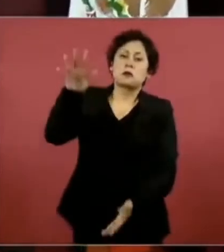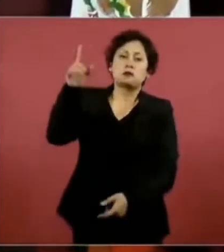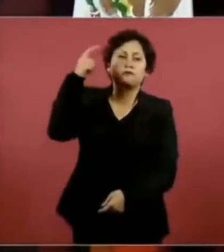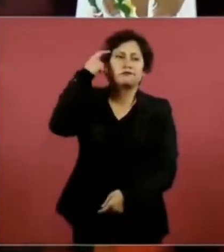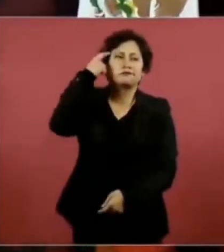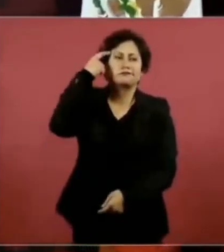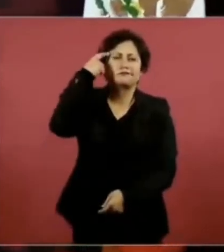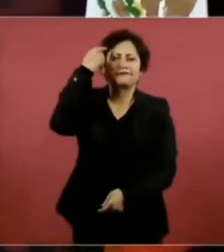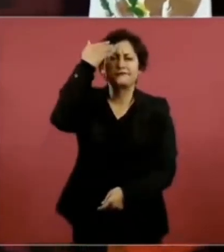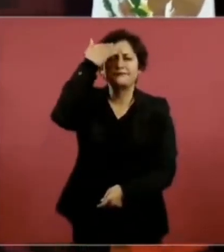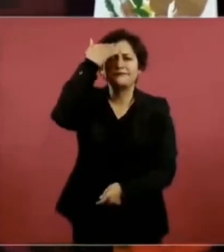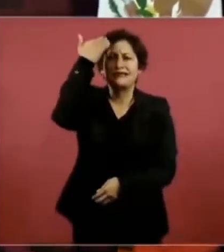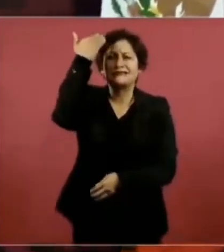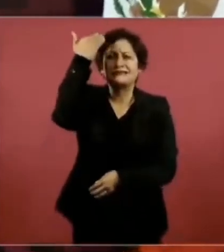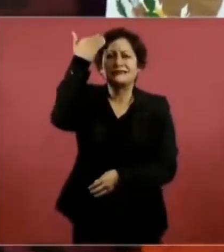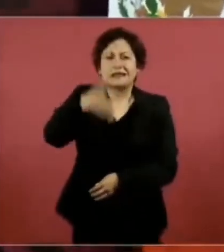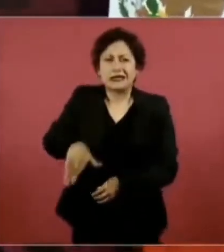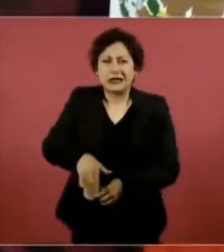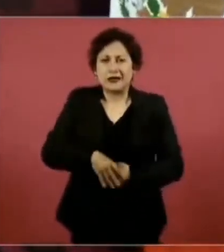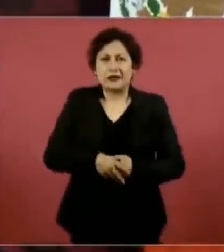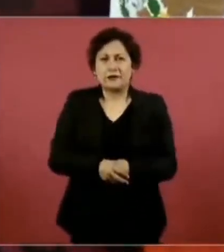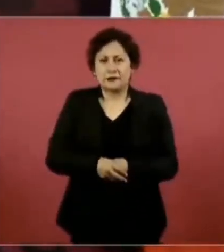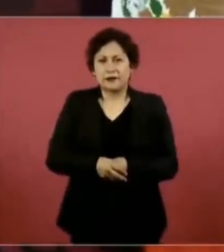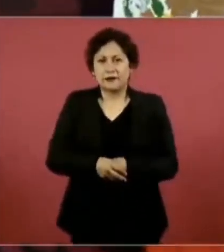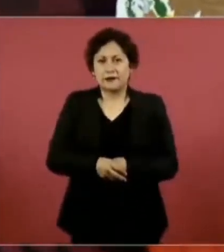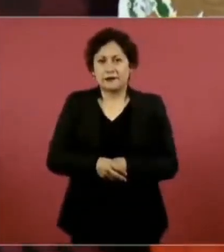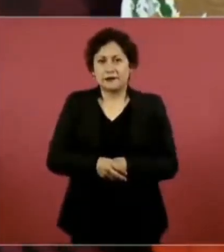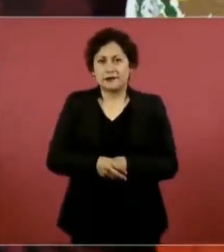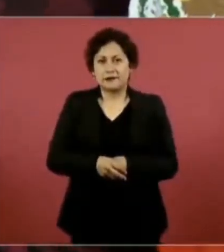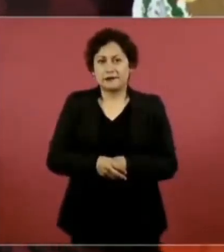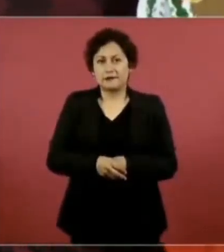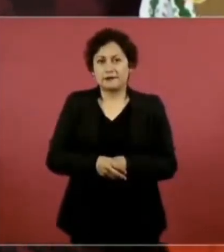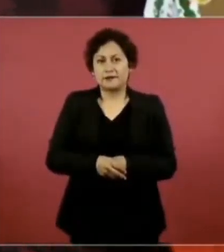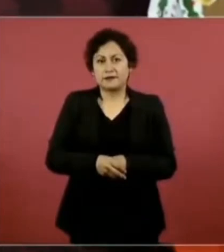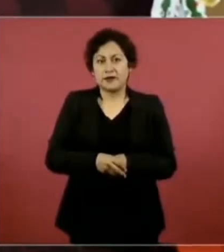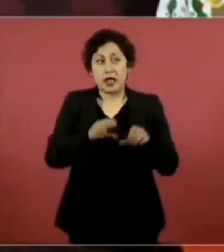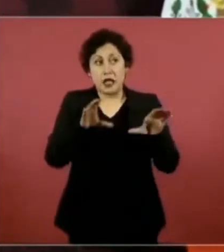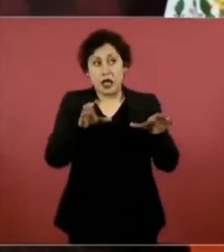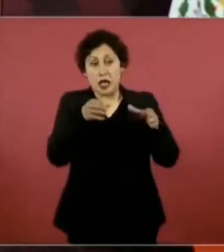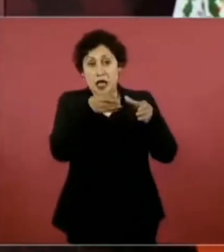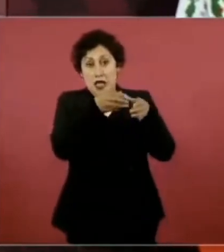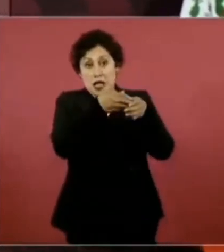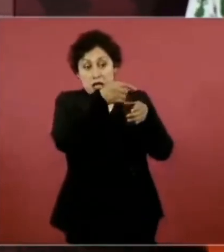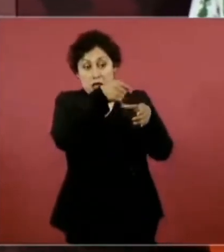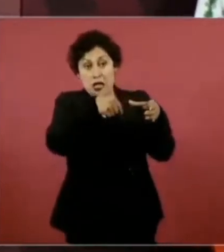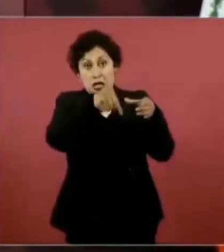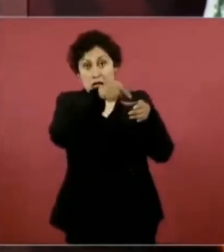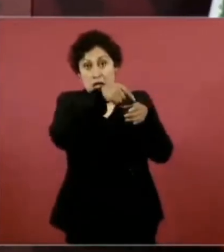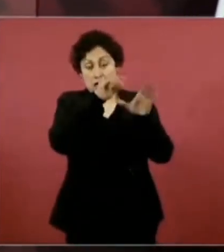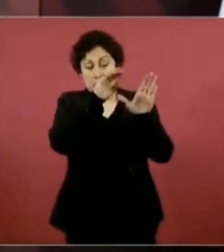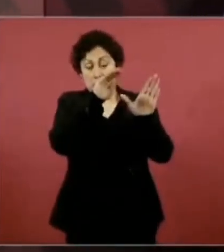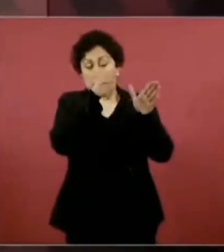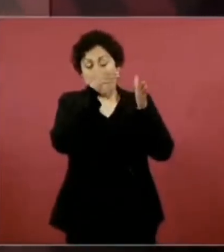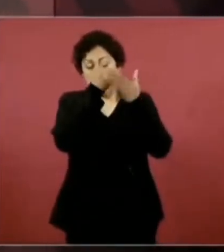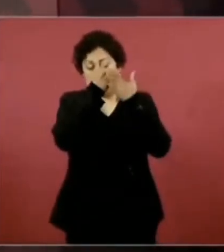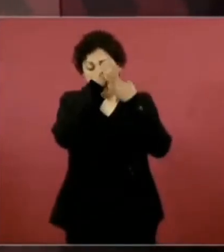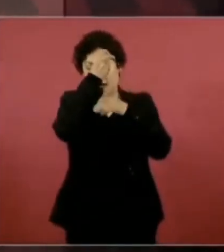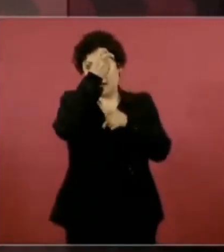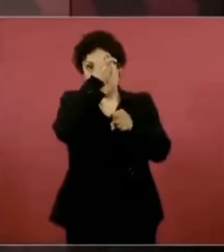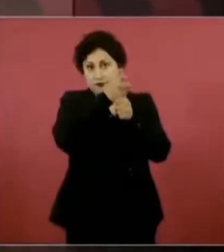y los que se aferraban, ¿no?, al pensamiento conservador ya están cambiando.